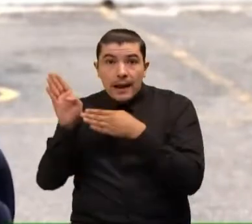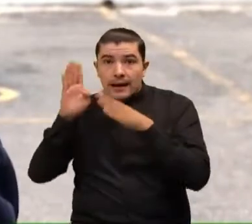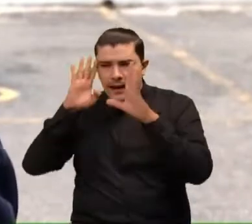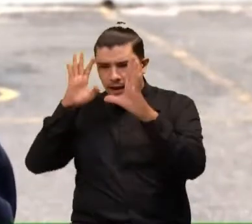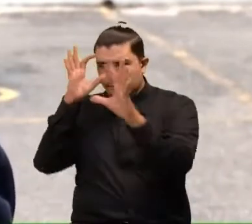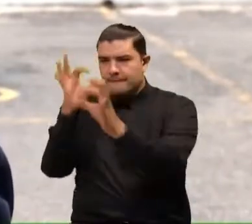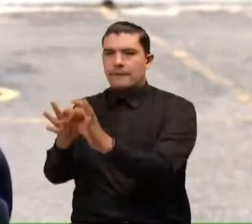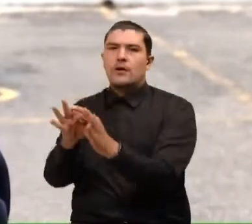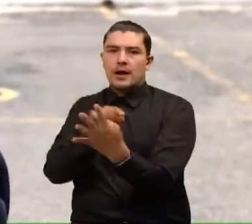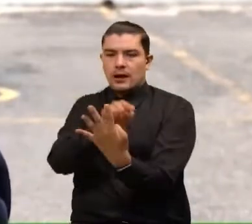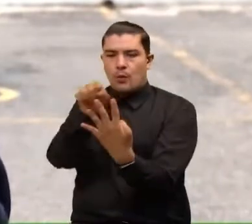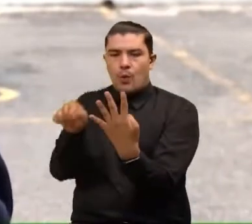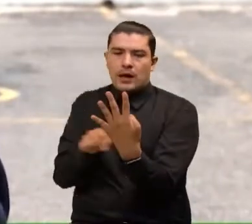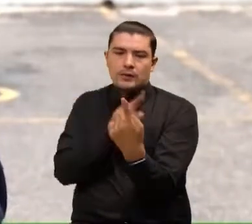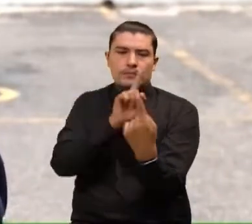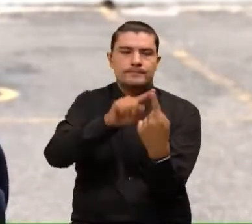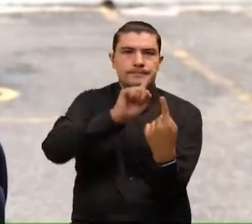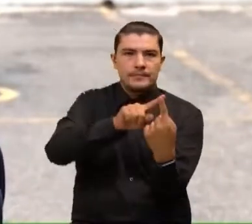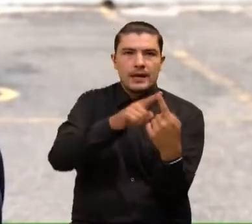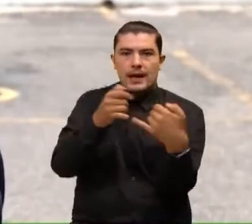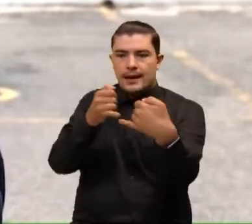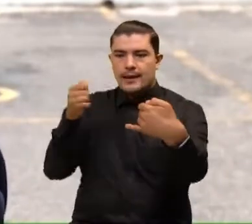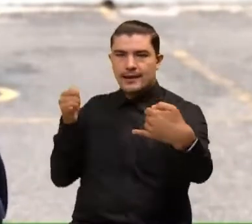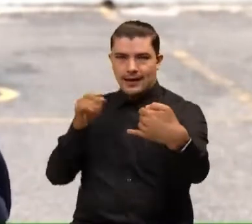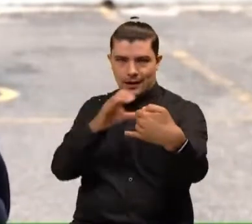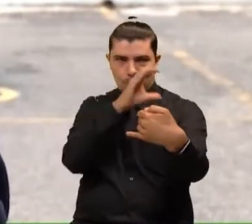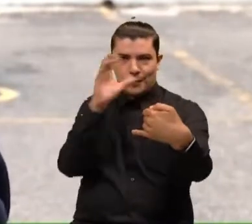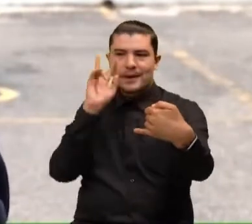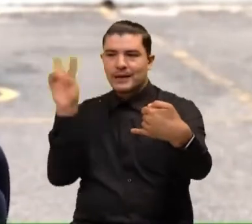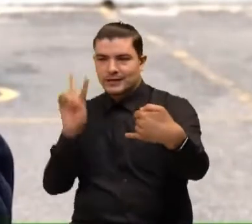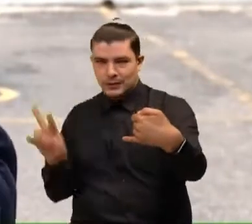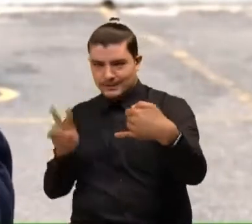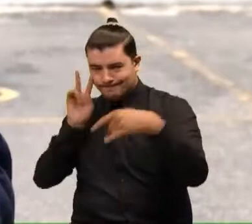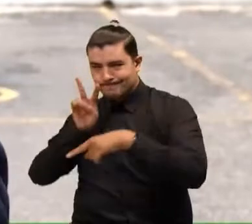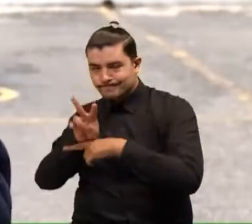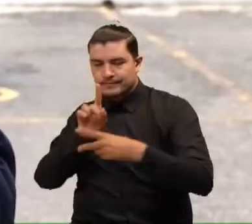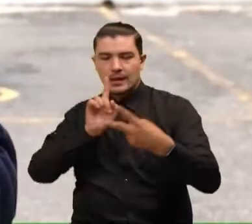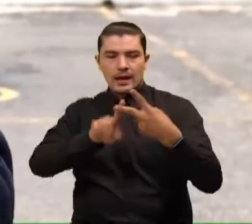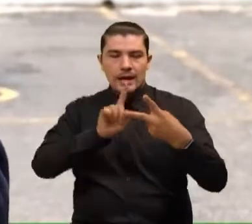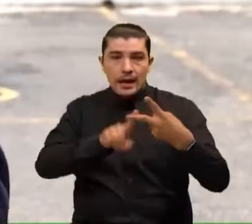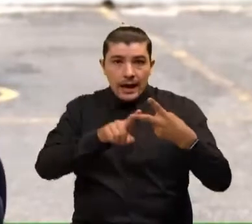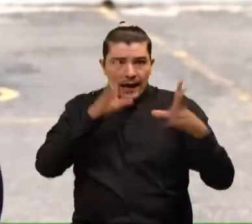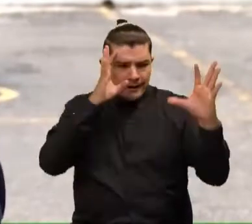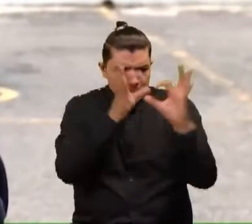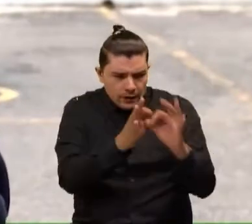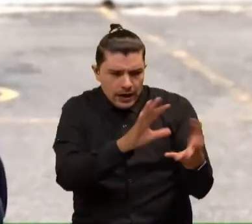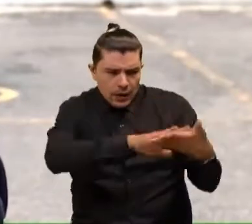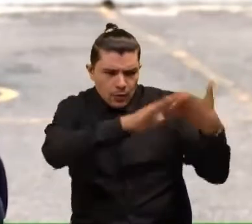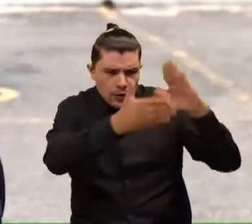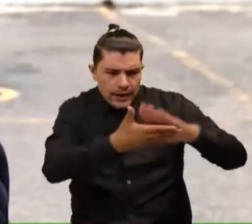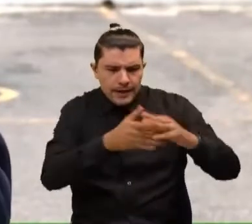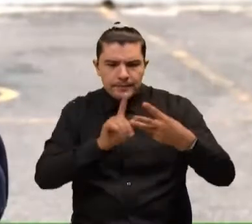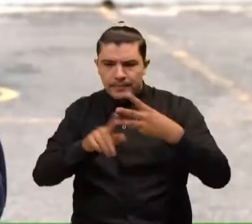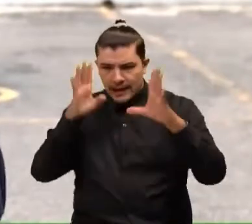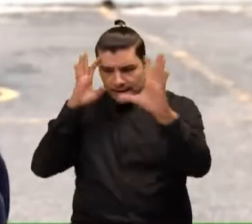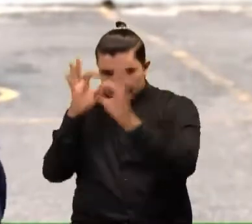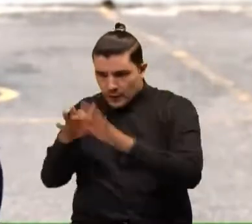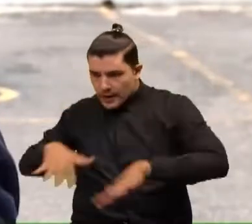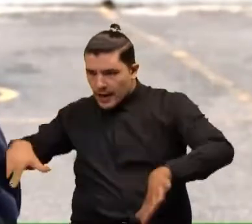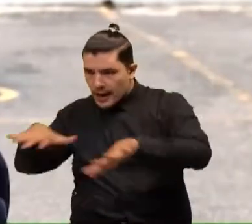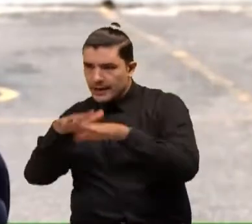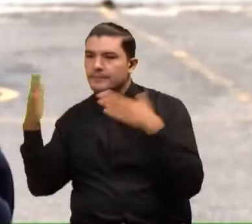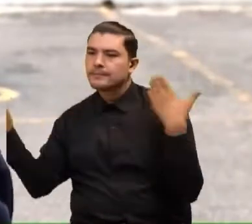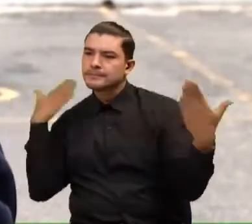en cuatro líneas. Uno, en la línea de frontera; dos, en el tema de las comunas 3 en nuestra área rural y